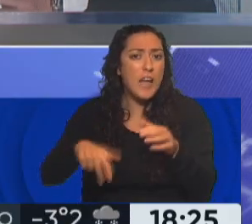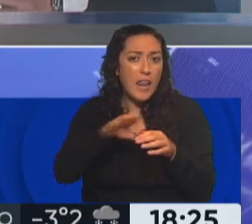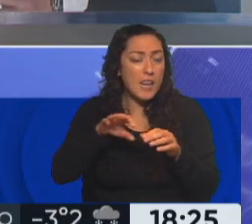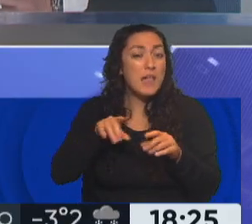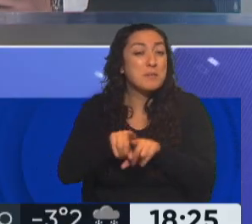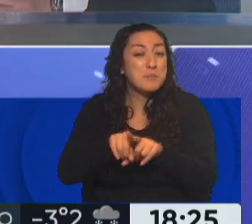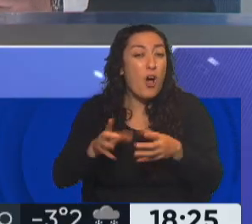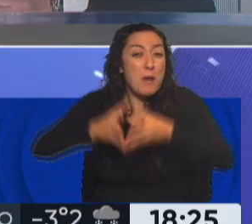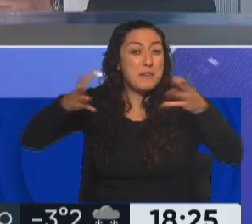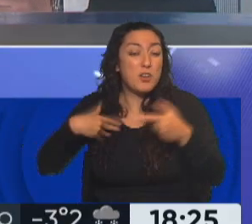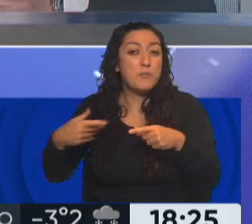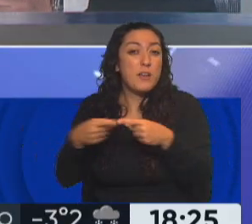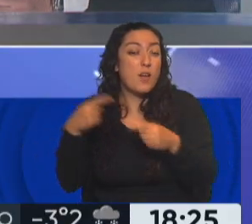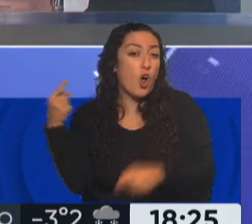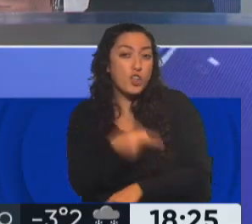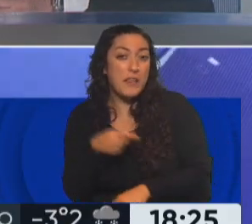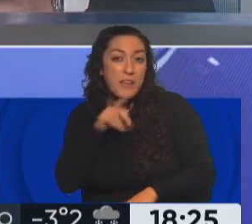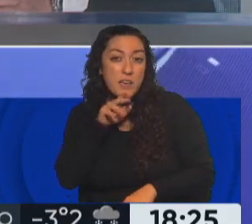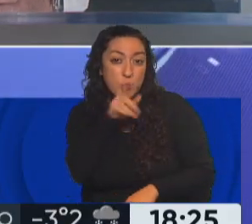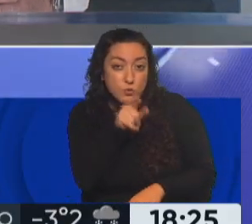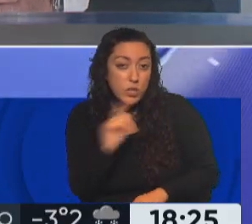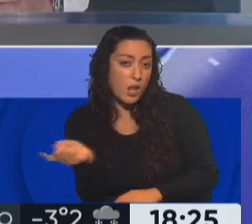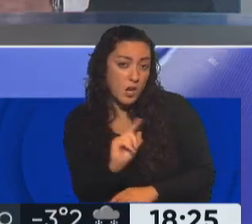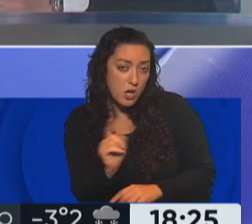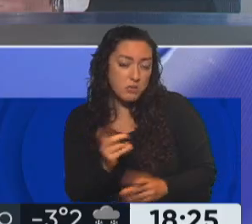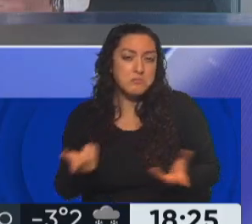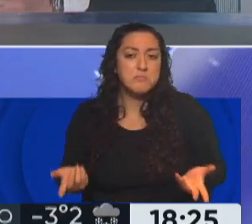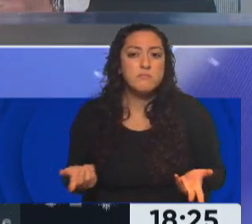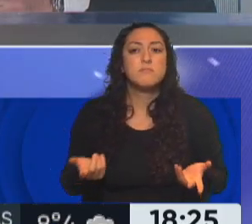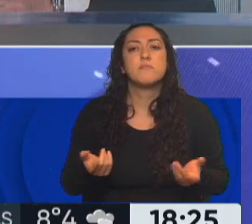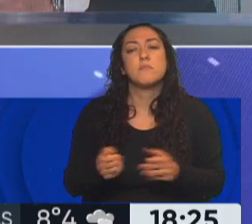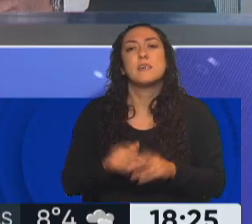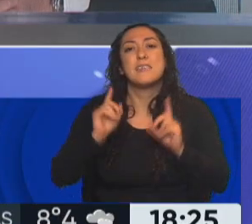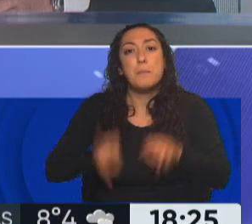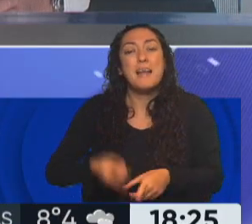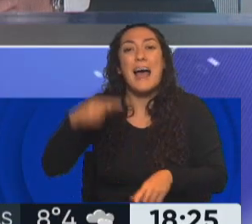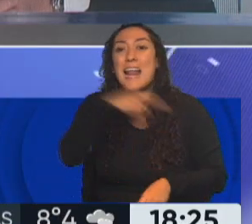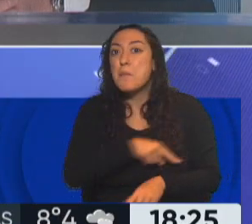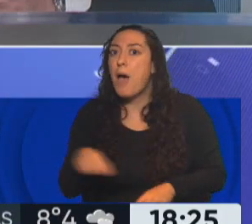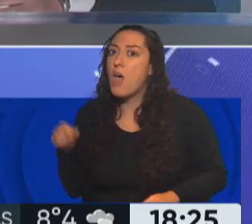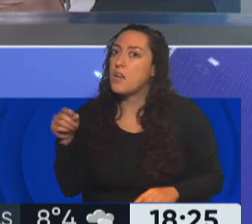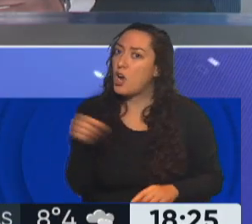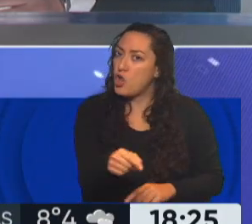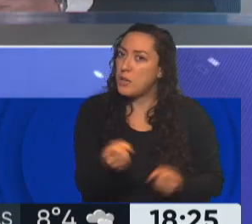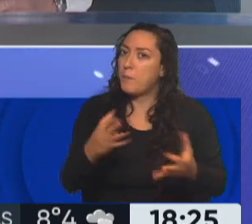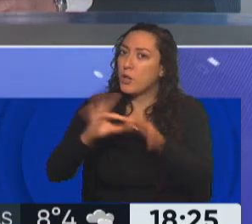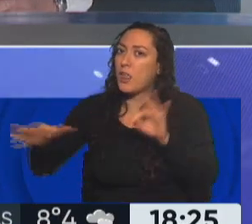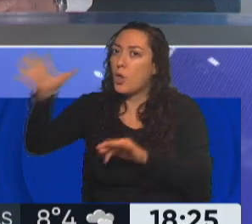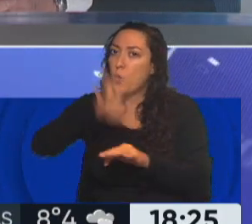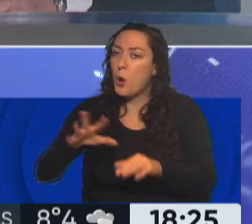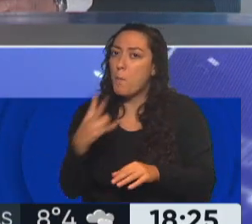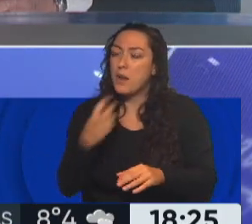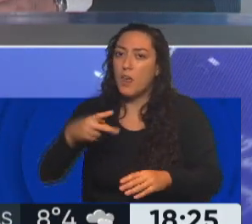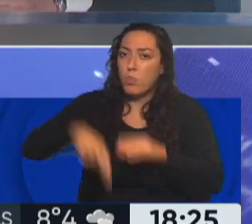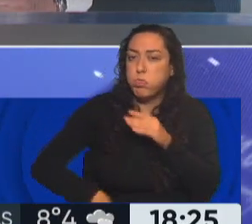solamente contra Rusia, si bien principalmente fue contra Rusia, sino también contra Alemania, puesto que Europa se quedó sin la energía